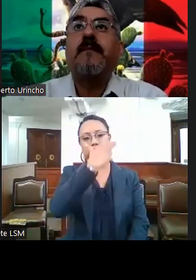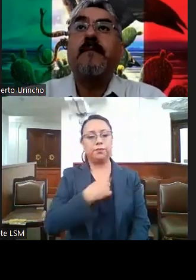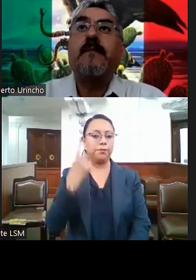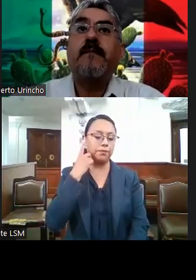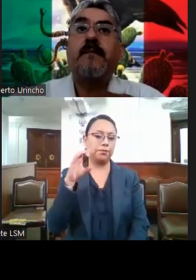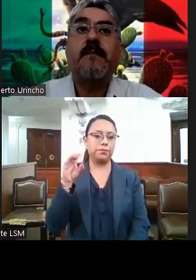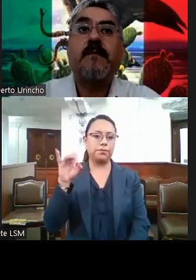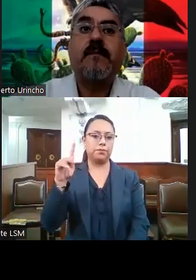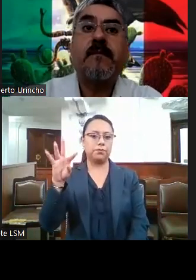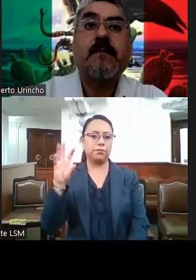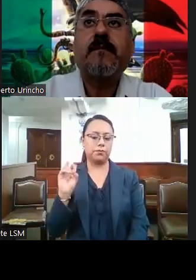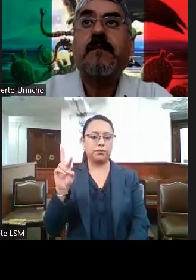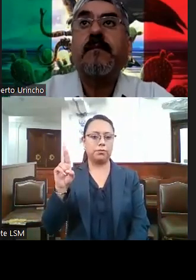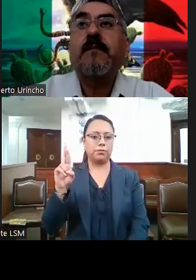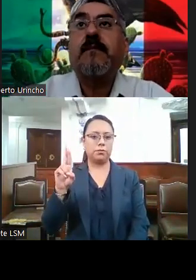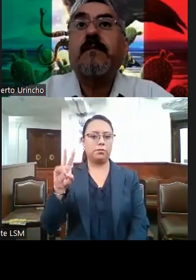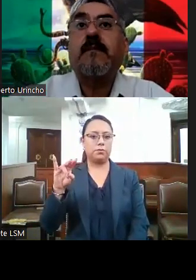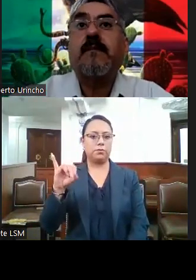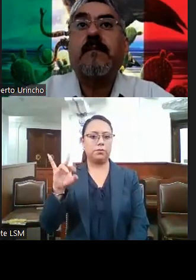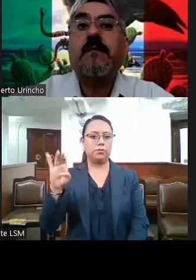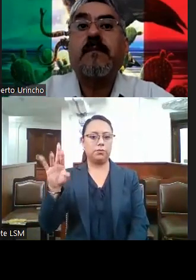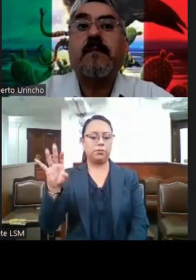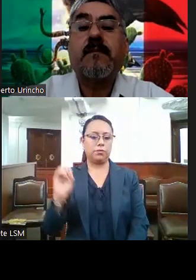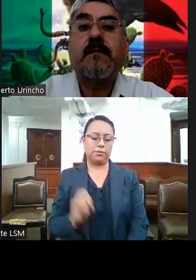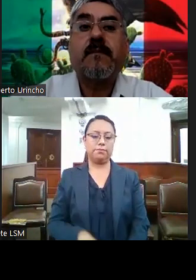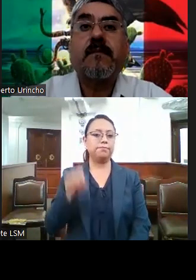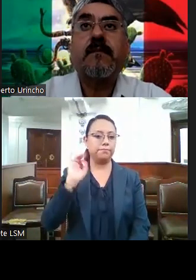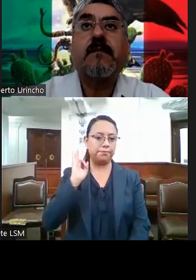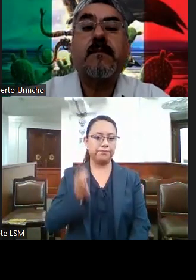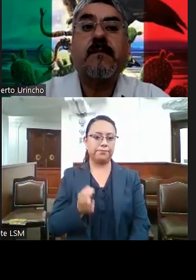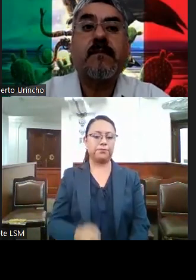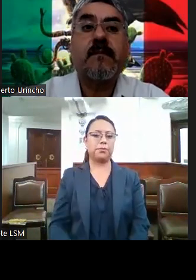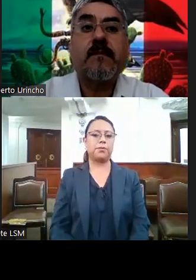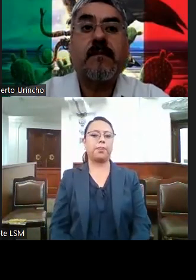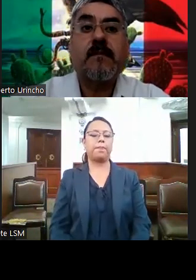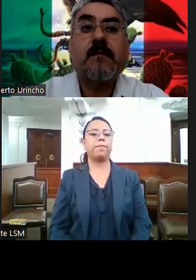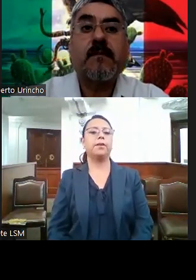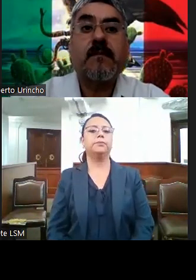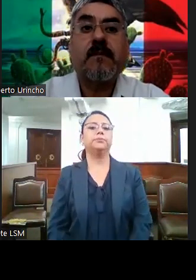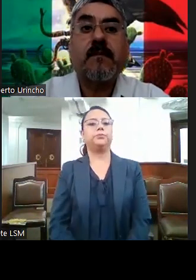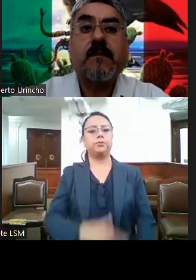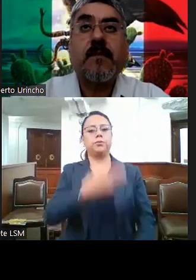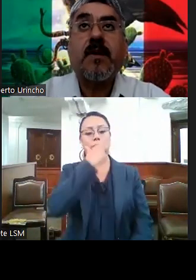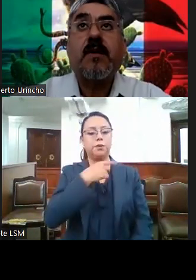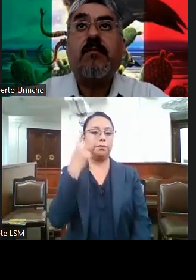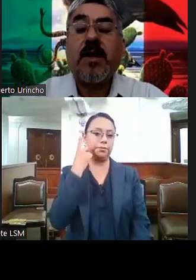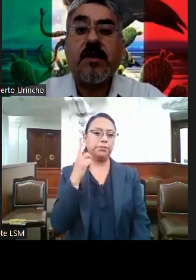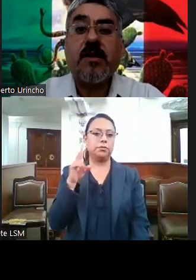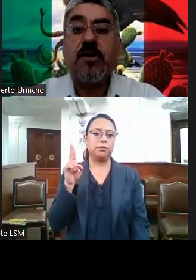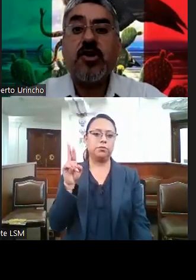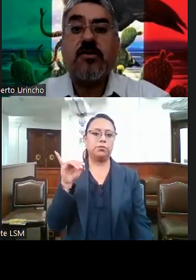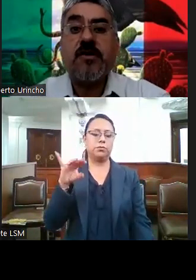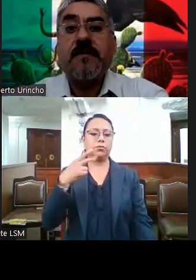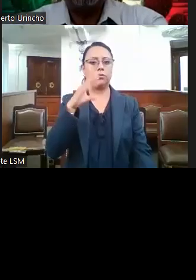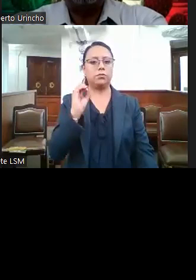Octavio Rivero Villaseñor. En pro del dictamen. Diputado Alberto Martínez Urincho.